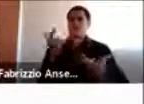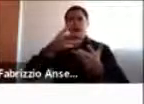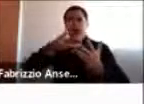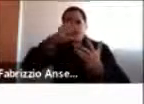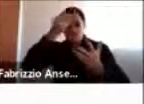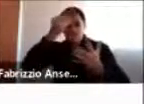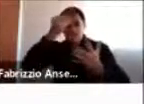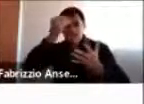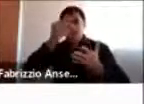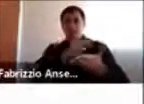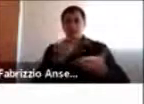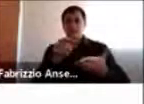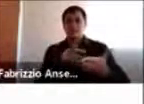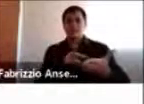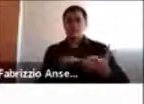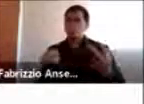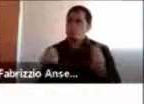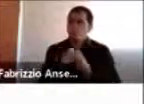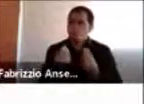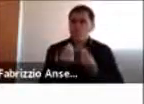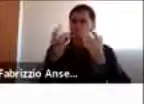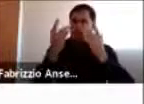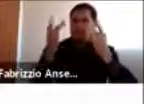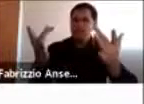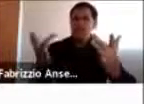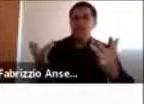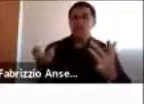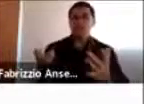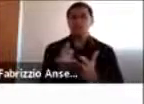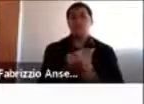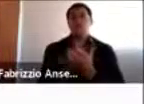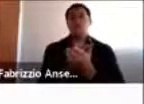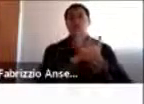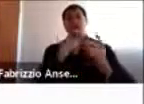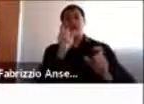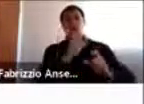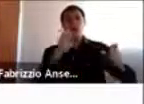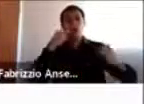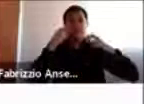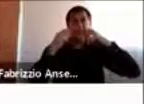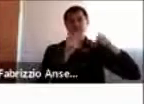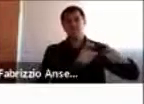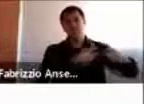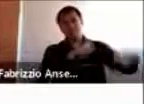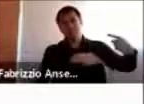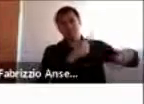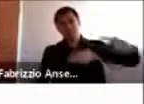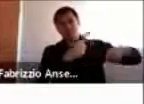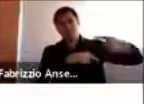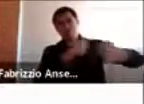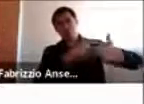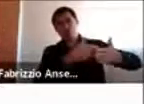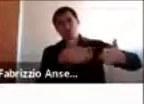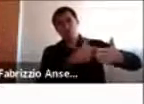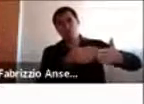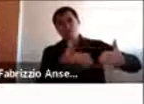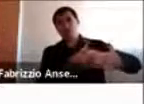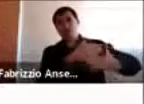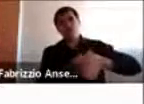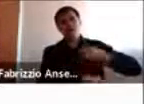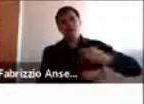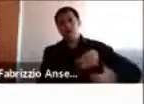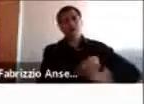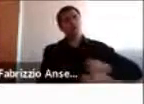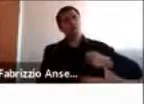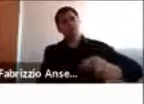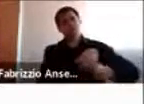Es bien interesante cómo entonces algo que a la humanidad le costó millones de años, nosotros estamos esperando que en el